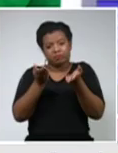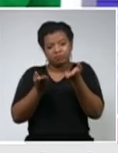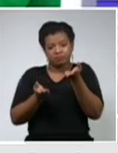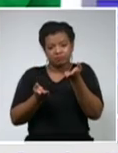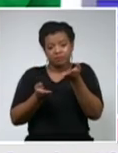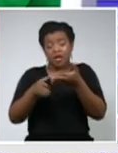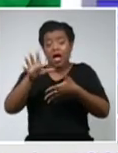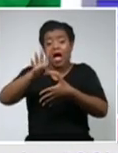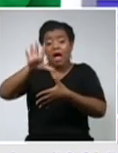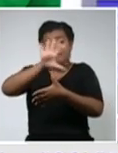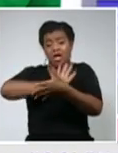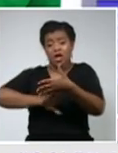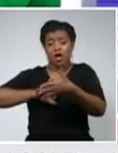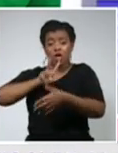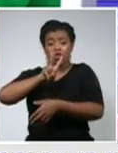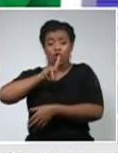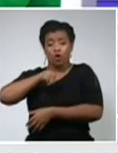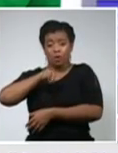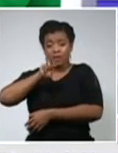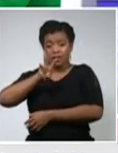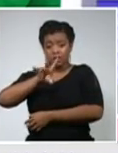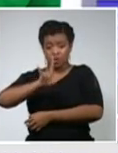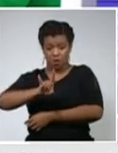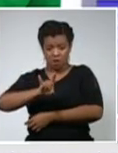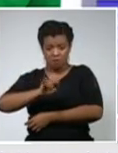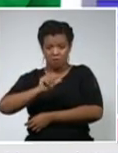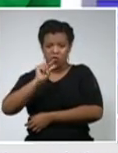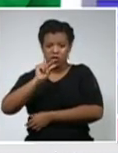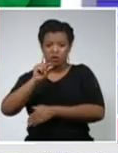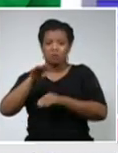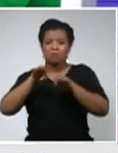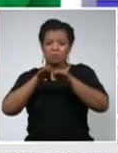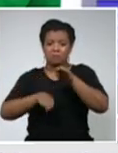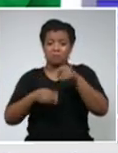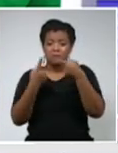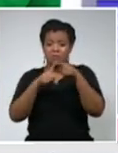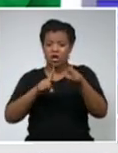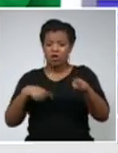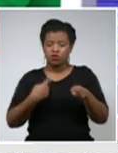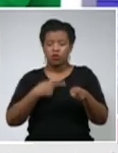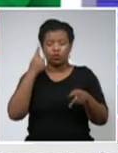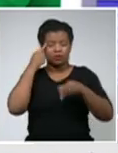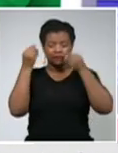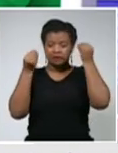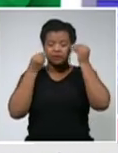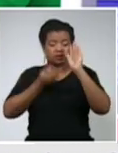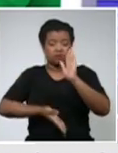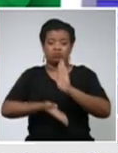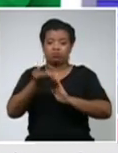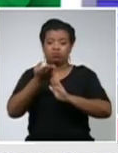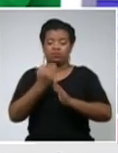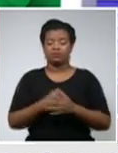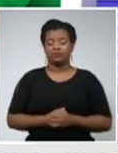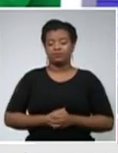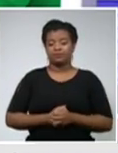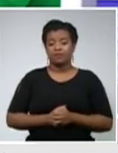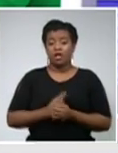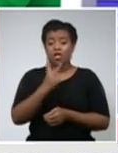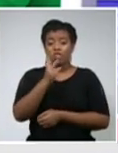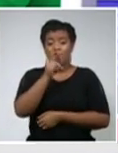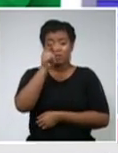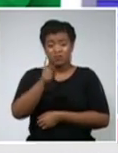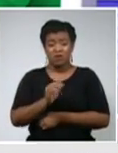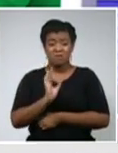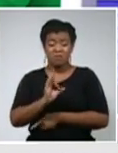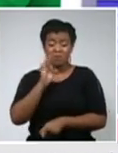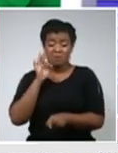es de 2,39%. Inferior, pero para nosotros alta. 2 evacuados y 53 retornados a